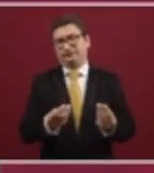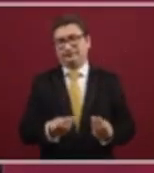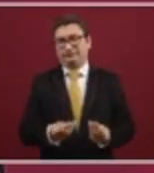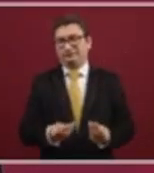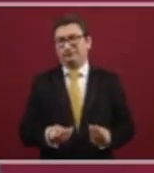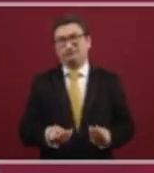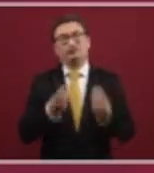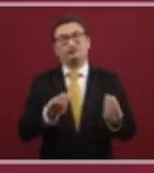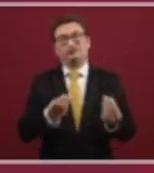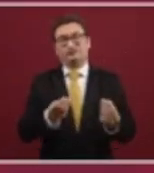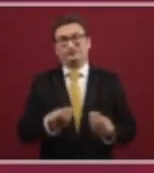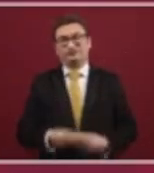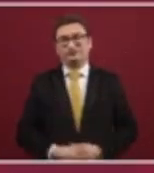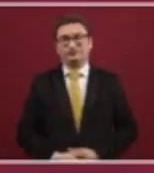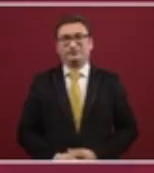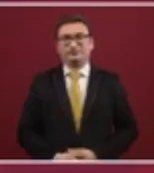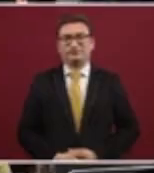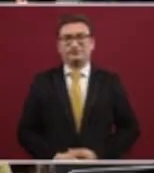mucho.